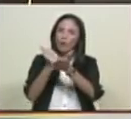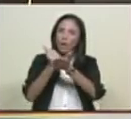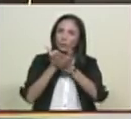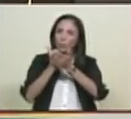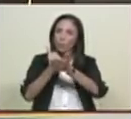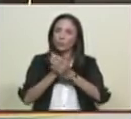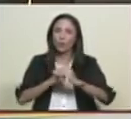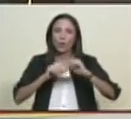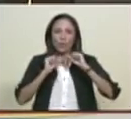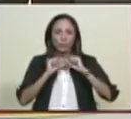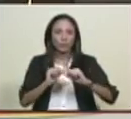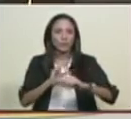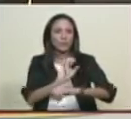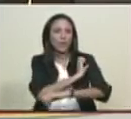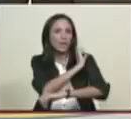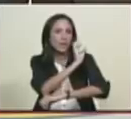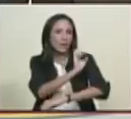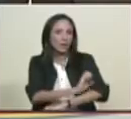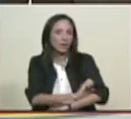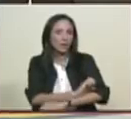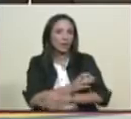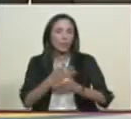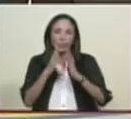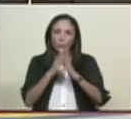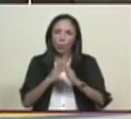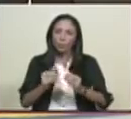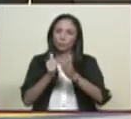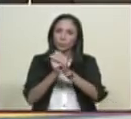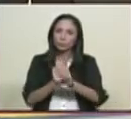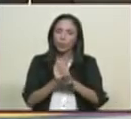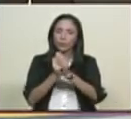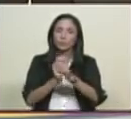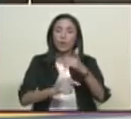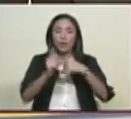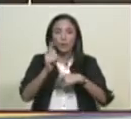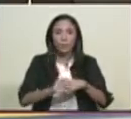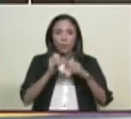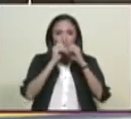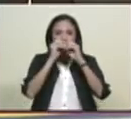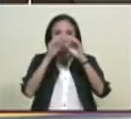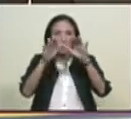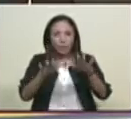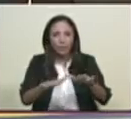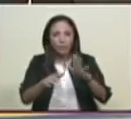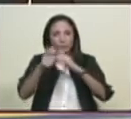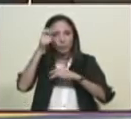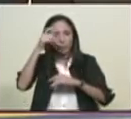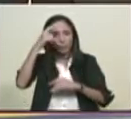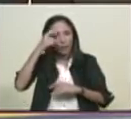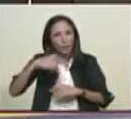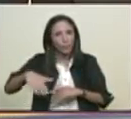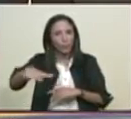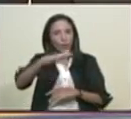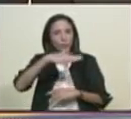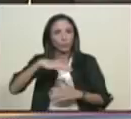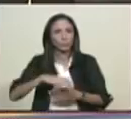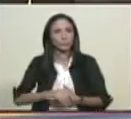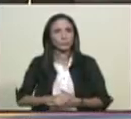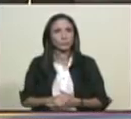Que me dé energía. Y que bendiga a nuestro pueblo. Nuestro pueblo es un pueblo bendito.